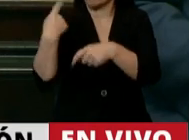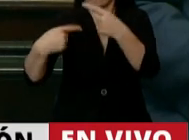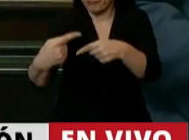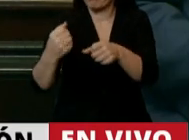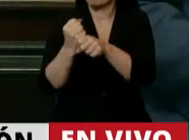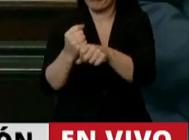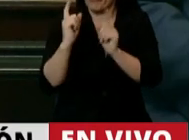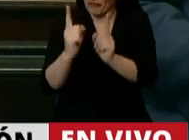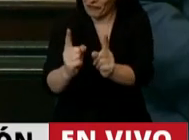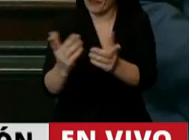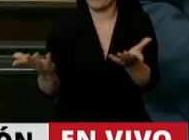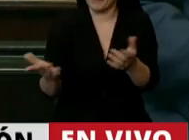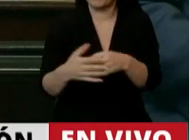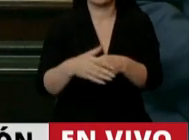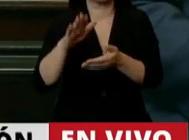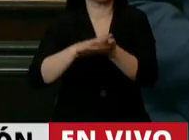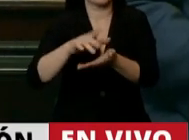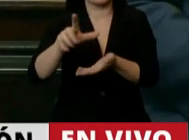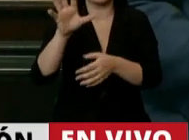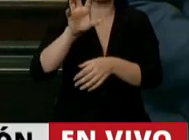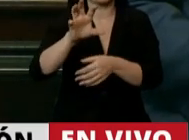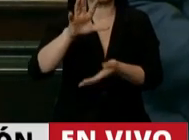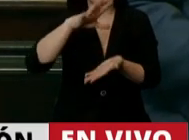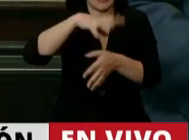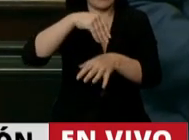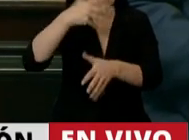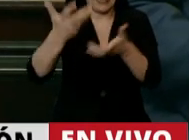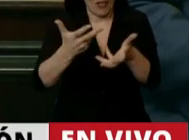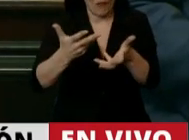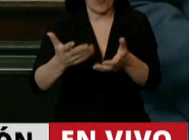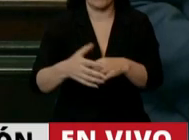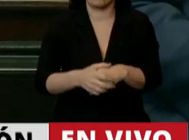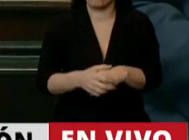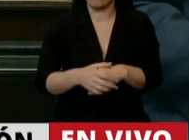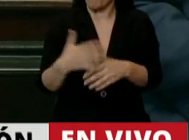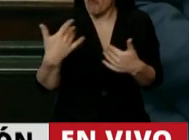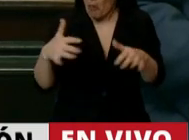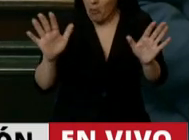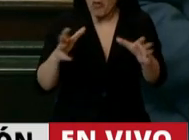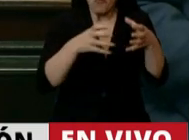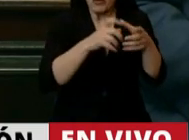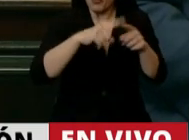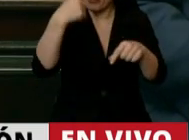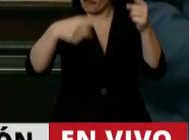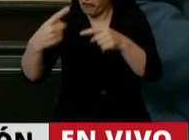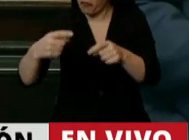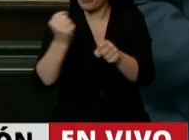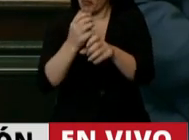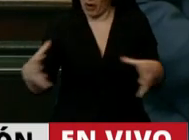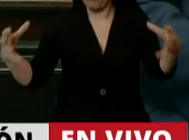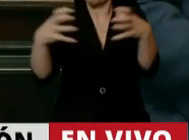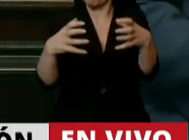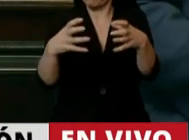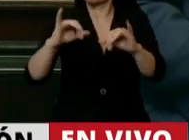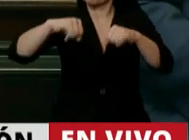productivos relacionados a Tierra del Fuego, a su provincia, y que lo podemos hacer con todas las fuerzas políticas. Claro que